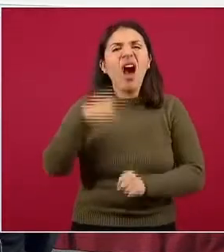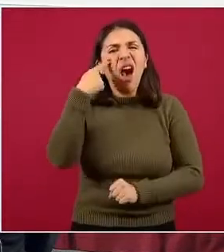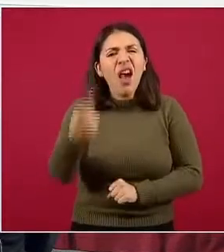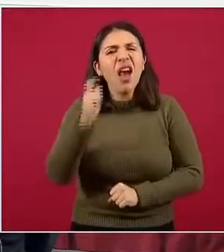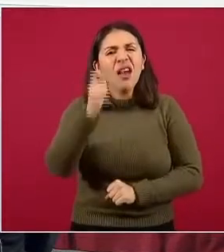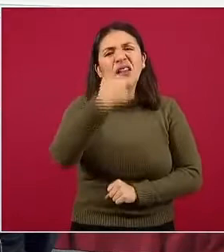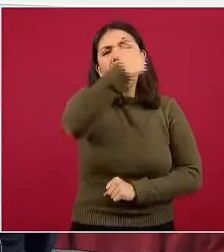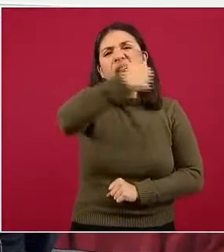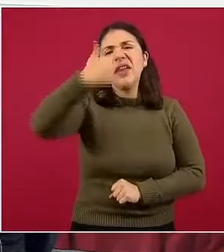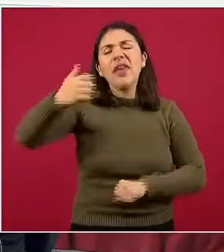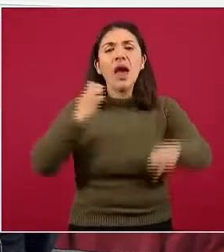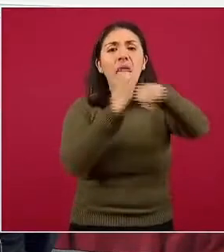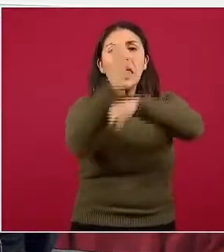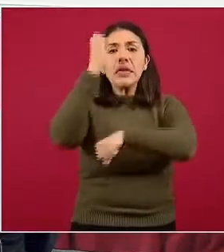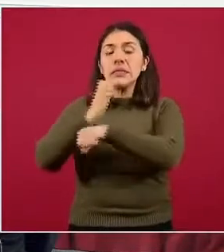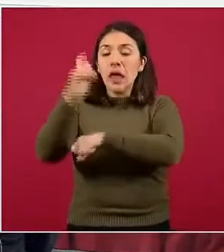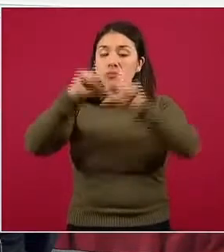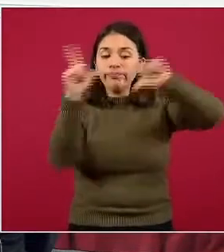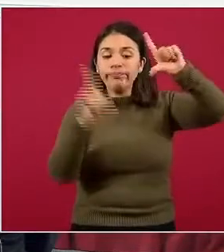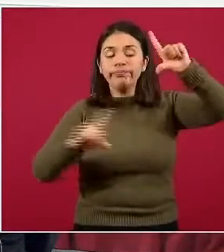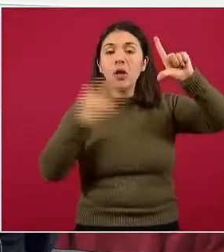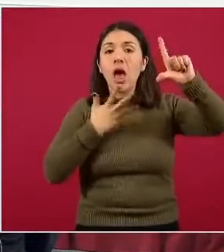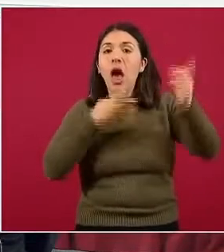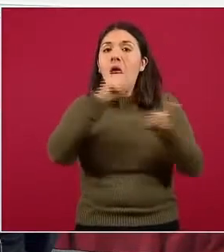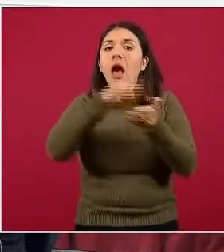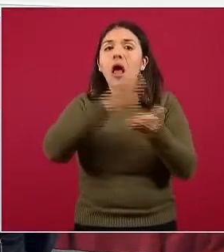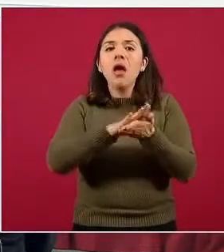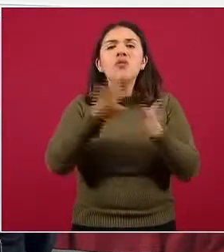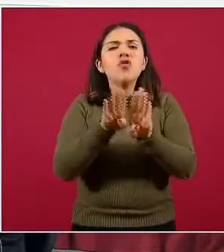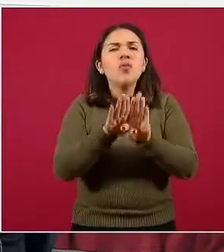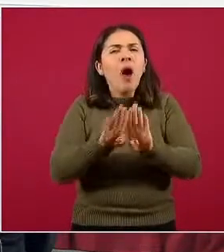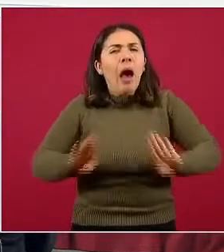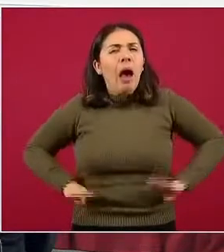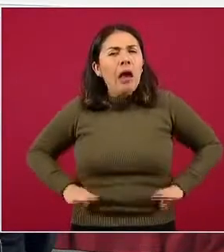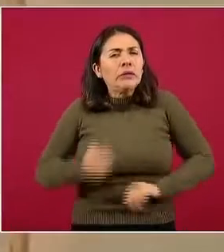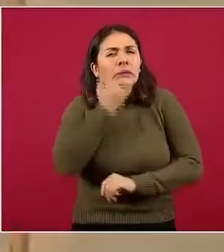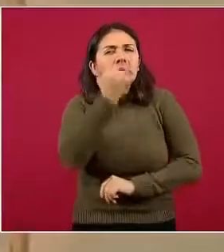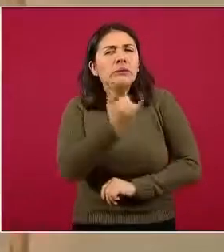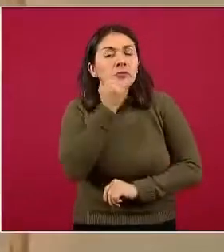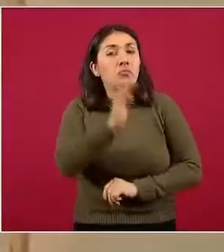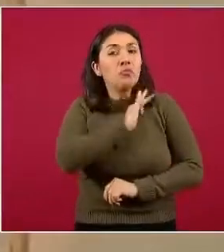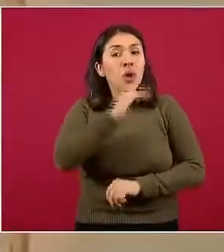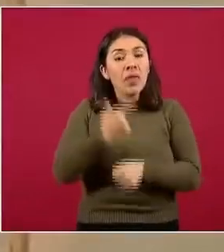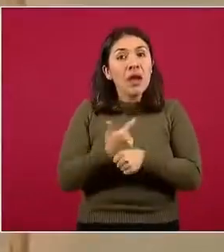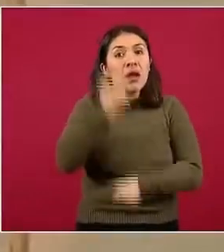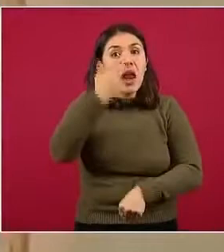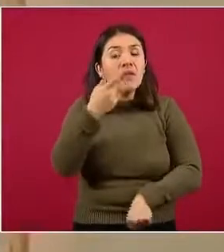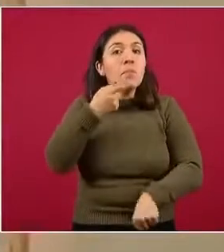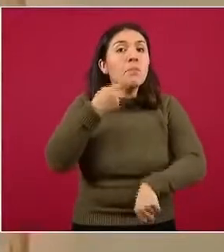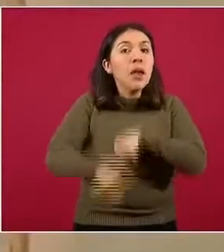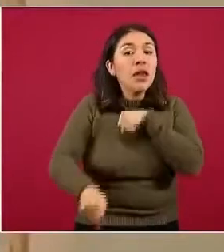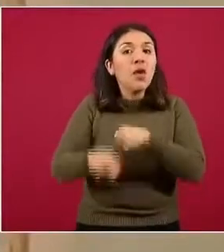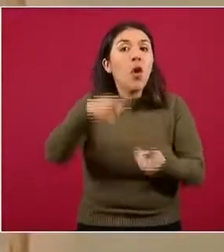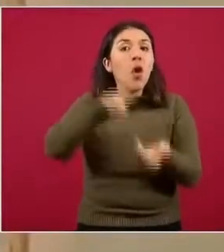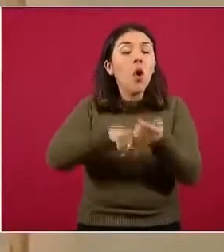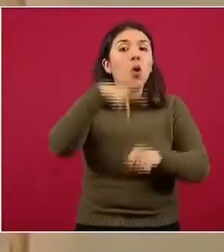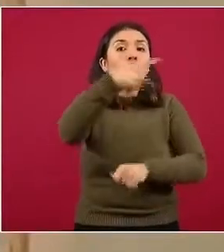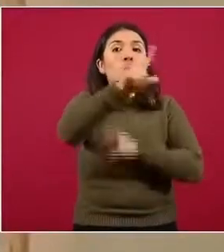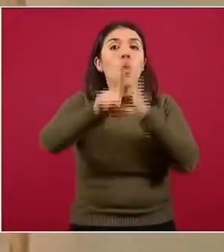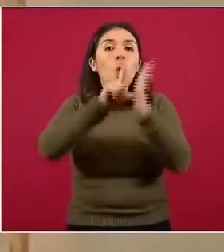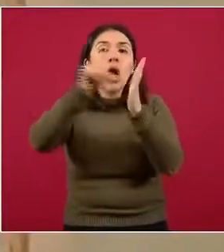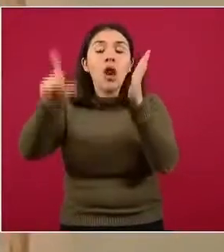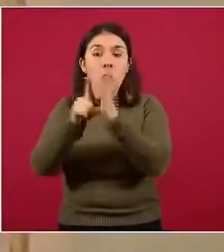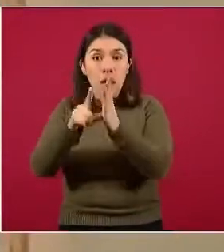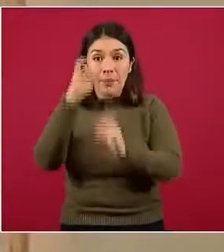cada entidad federativa de nuestro estado tiene una estimación del riesgo local específicamente. Esta